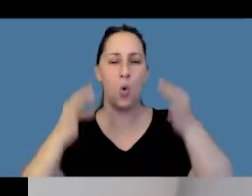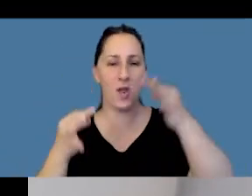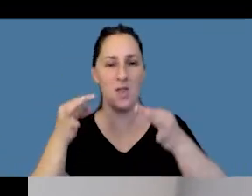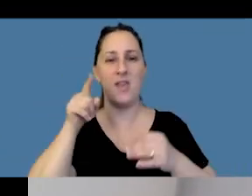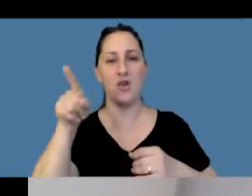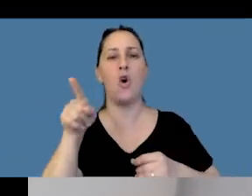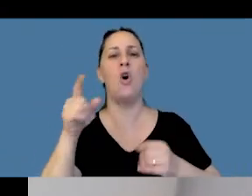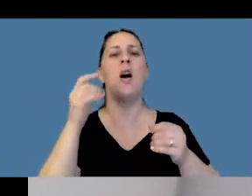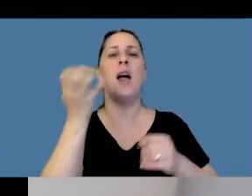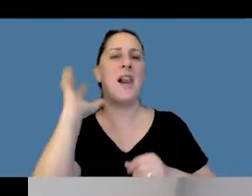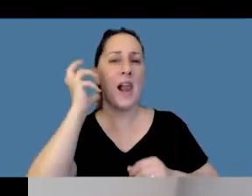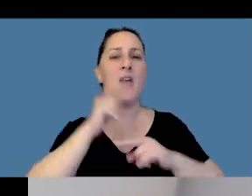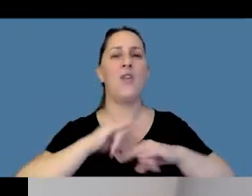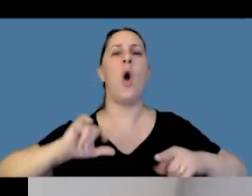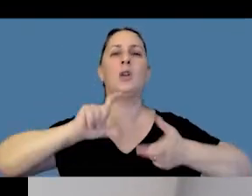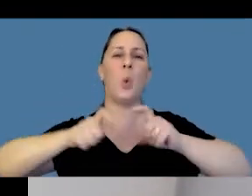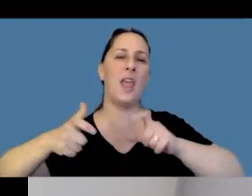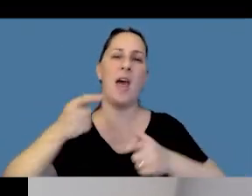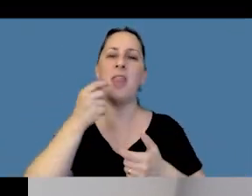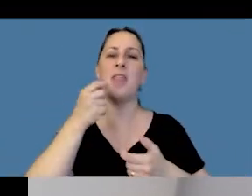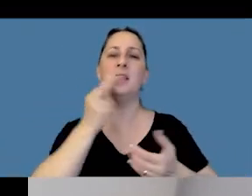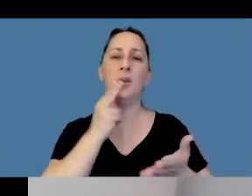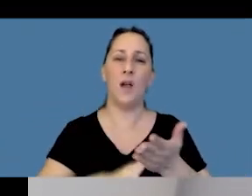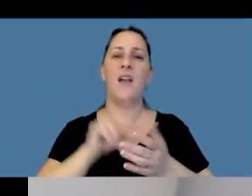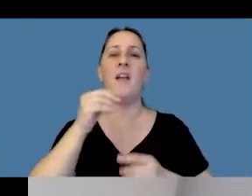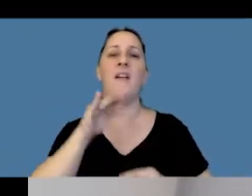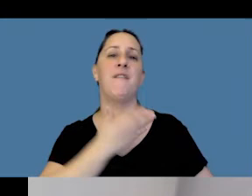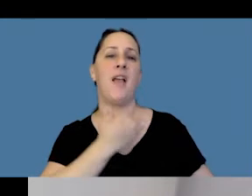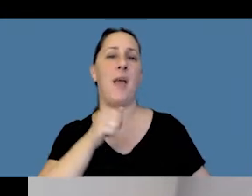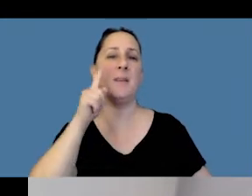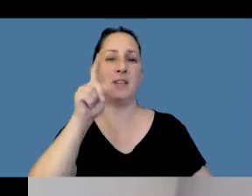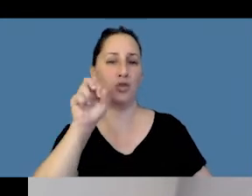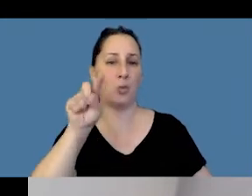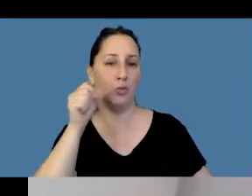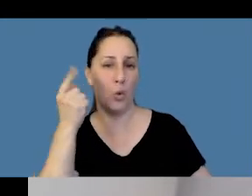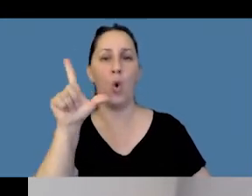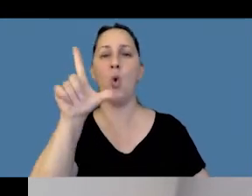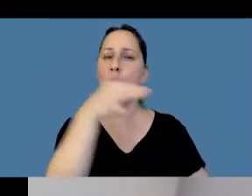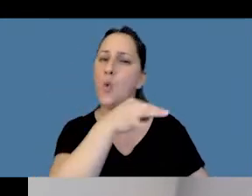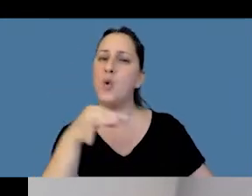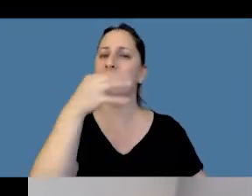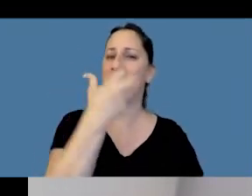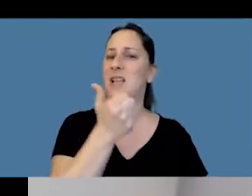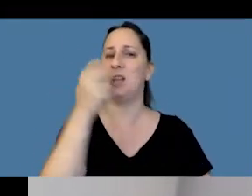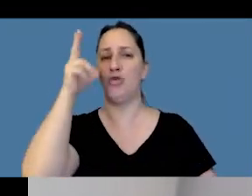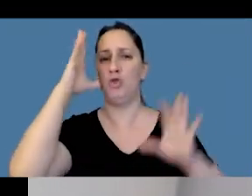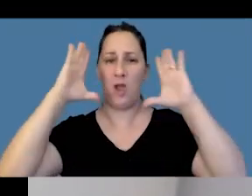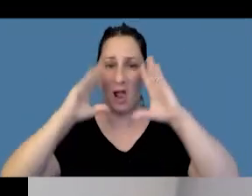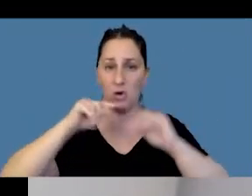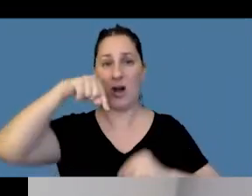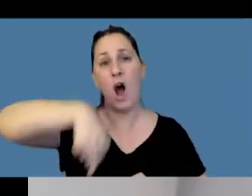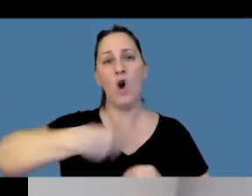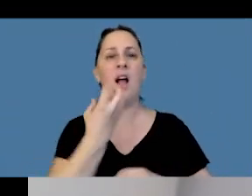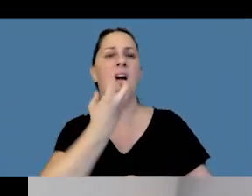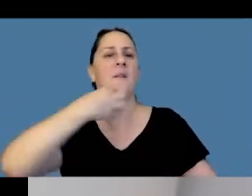del programa radial La Actualidad Tributaria en FM Aprender 106.1 MHz todos los lunes de 18 a 20 y actualmente se desempeña en la